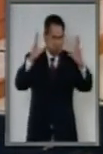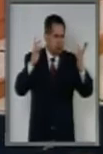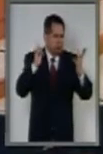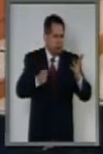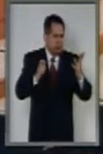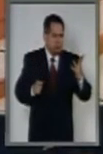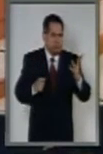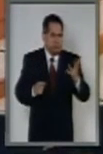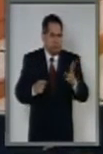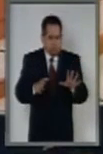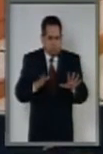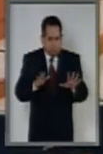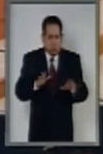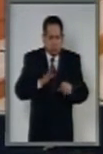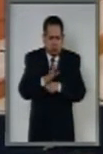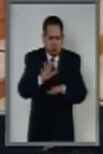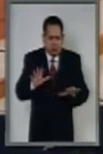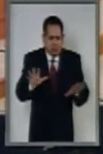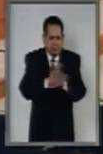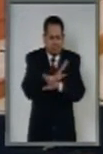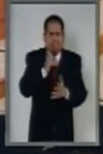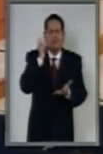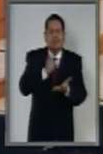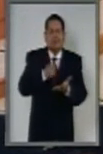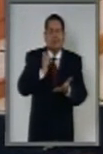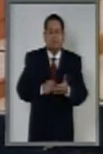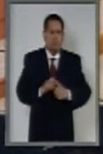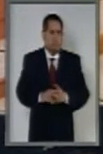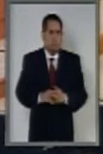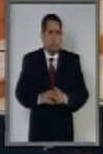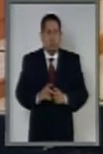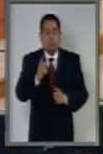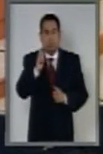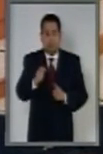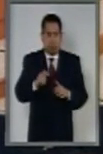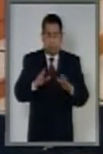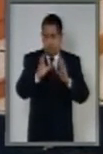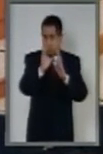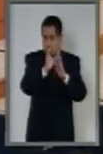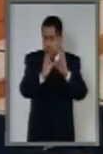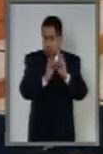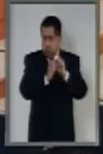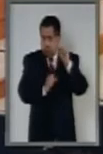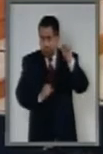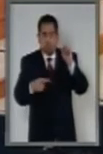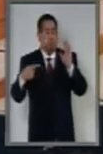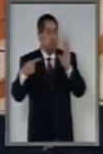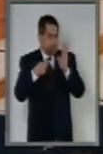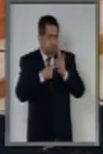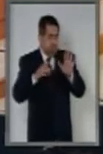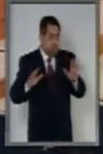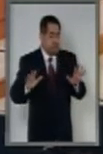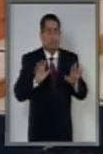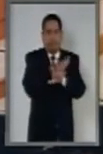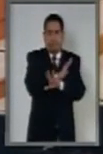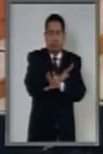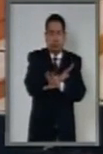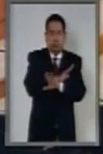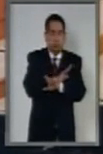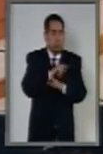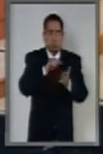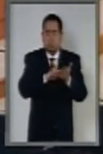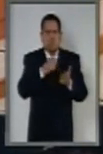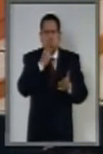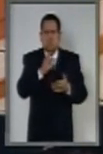qué reforma estamos realizando. Es una reforma constitucional que no plantea un mando